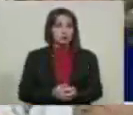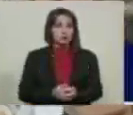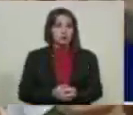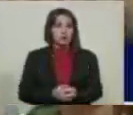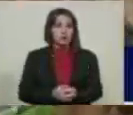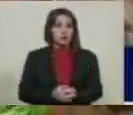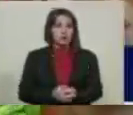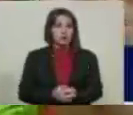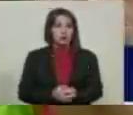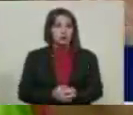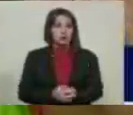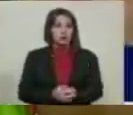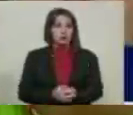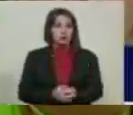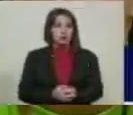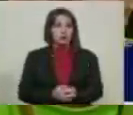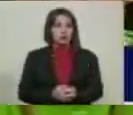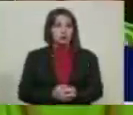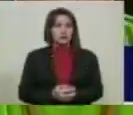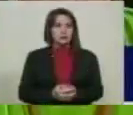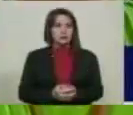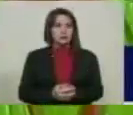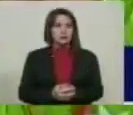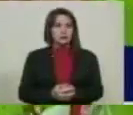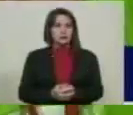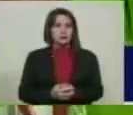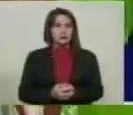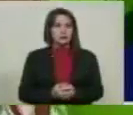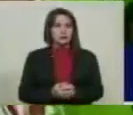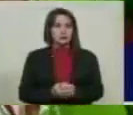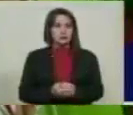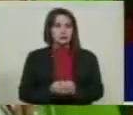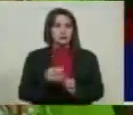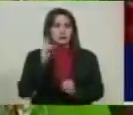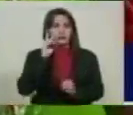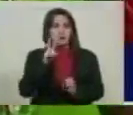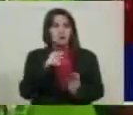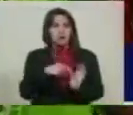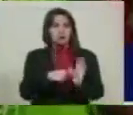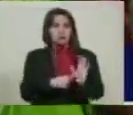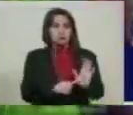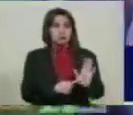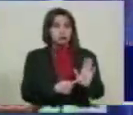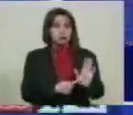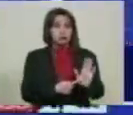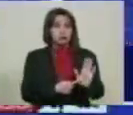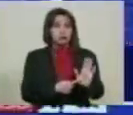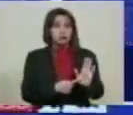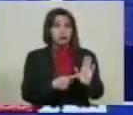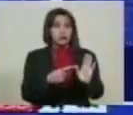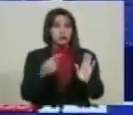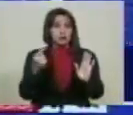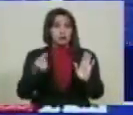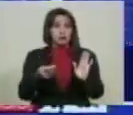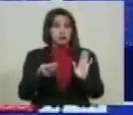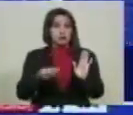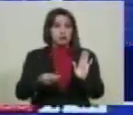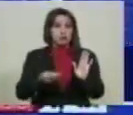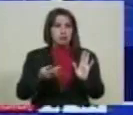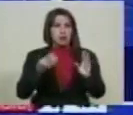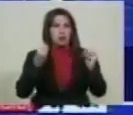quizás de manera muy gráfica y efectiva, la descomposición